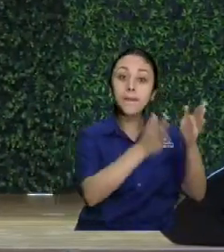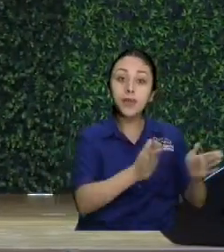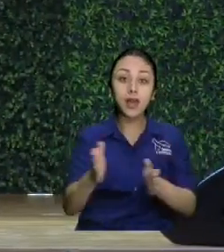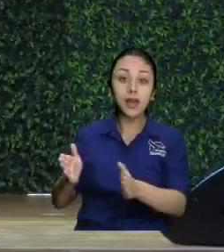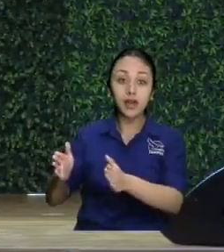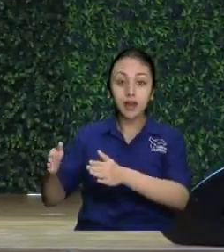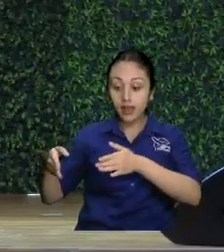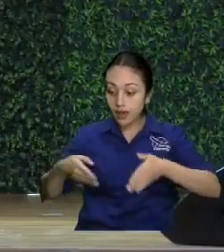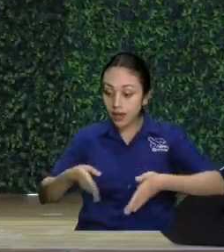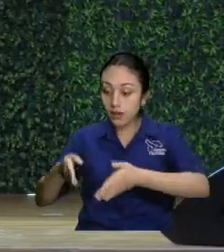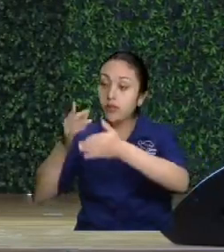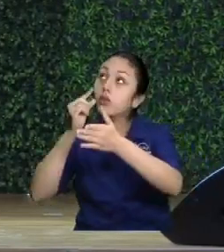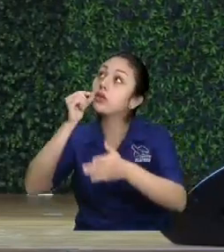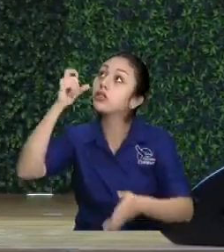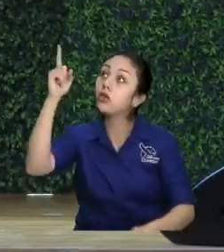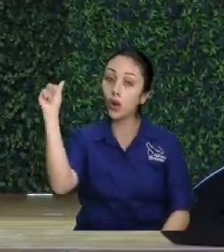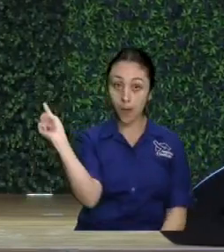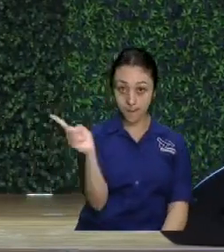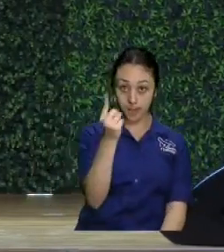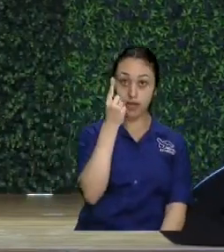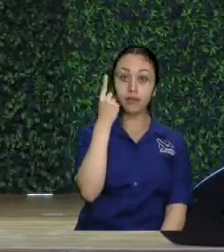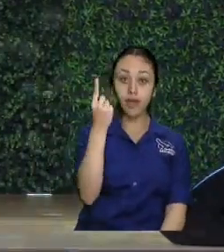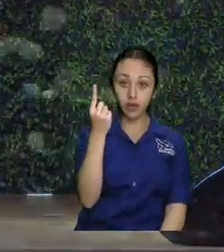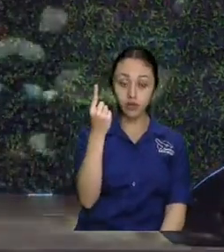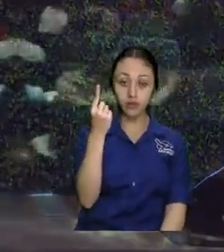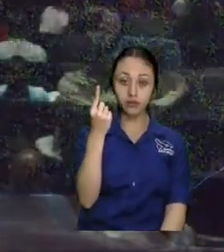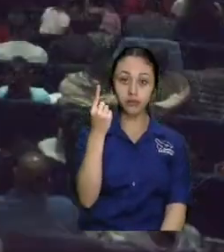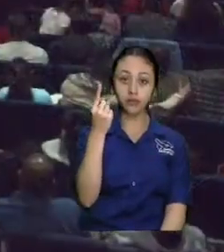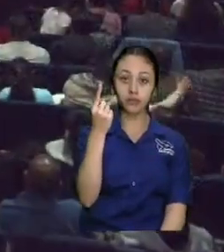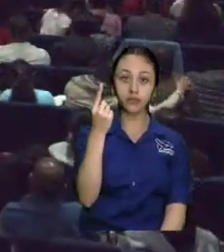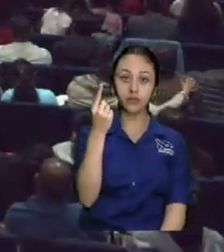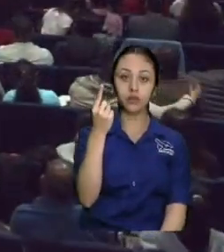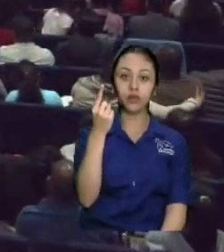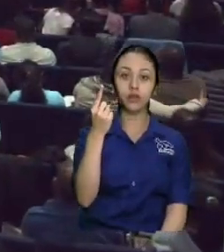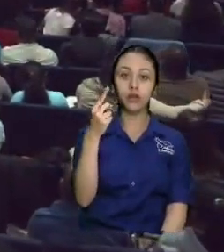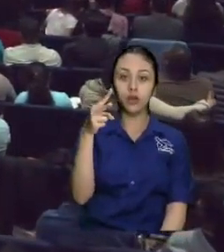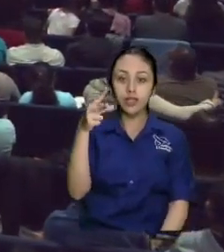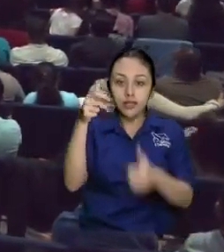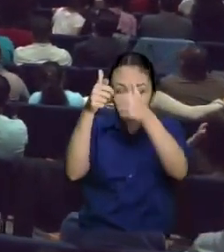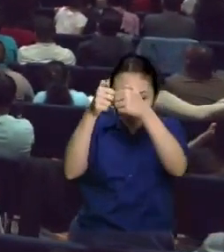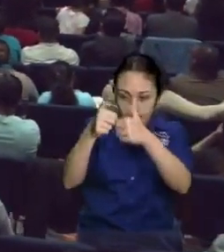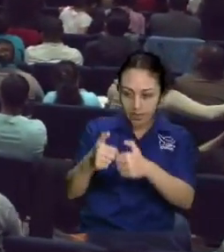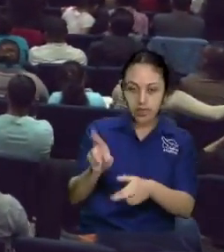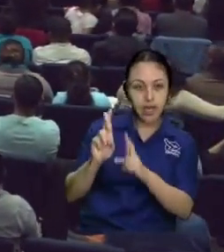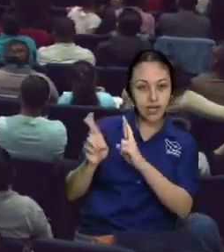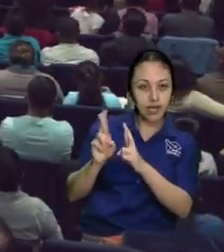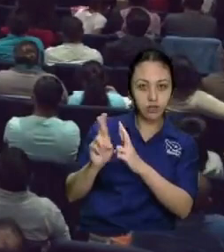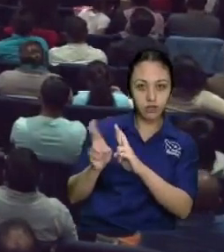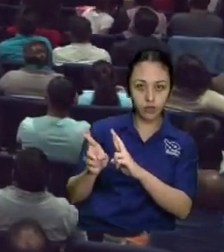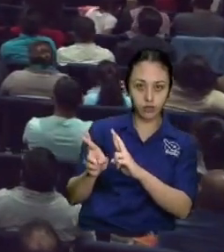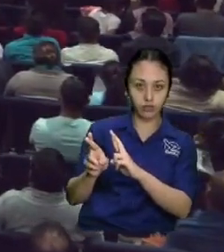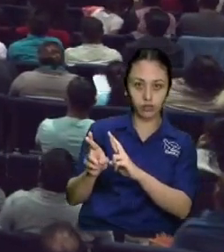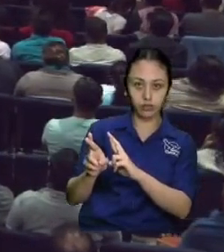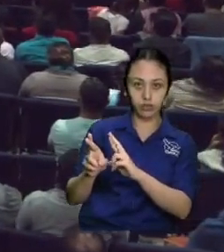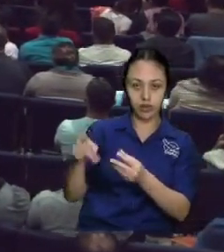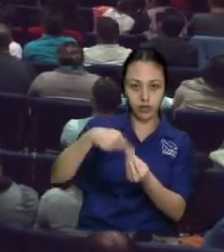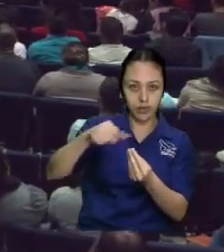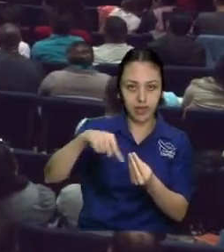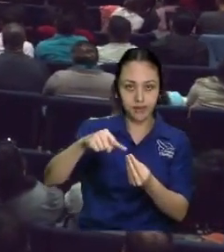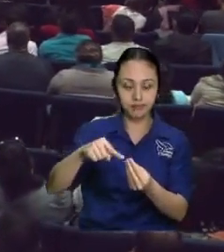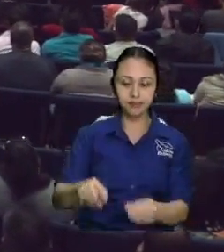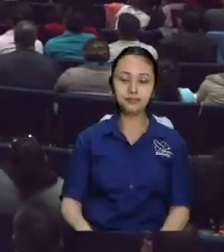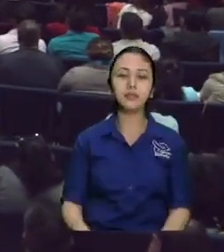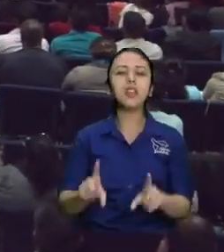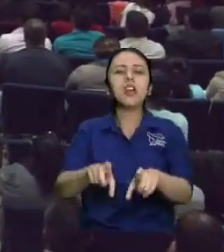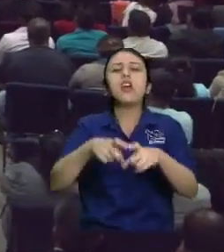Señor, lo primero que tenemos que hacer es con los más cercanos. ¿Cómo está tu relación con tu cónyuge? Yo no vine a acusar a nadie, hermano. ¿Quién soy yo